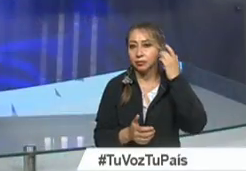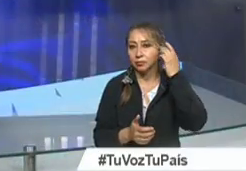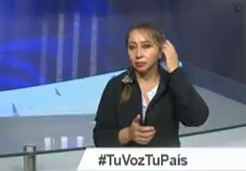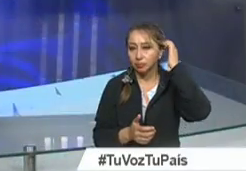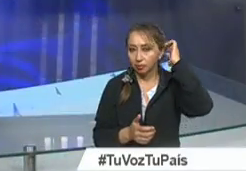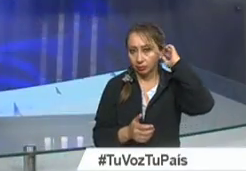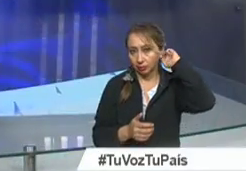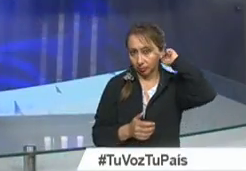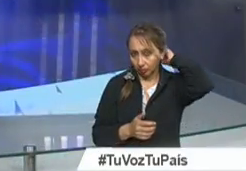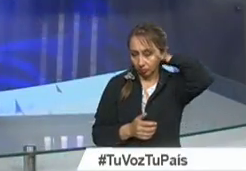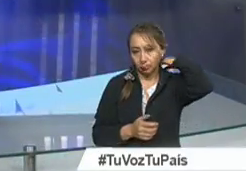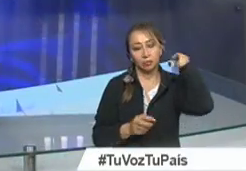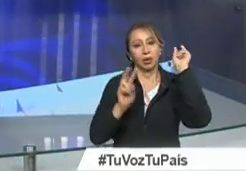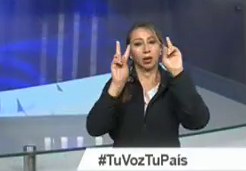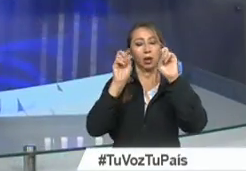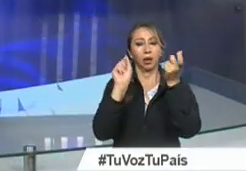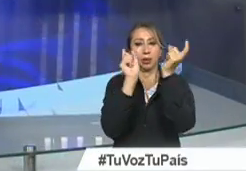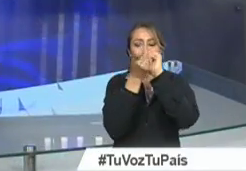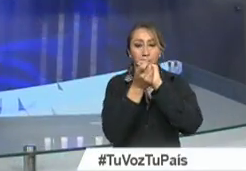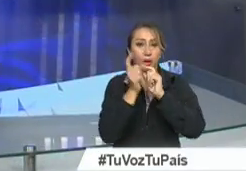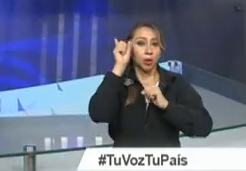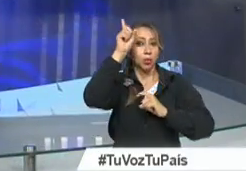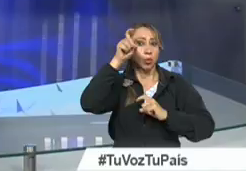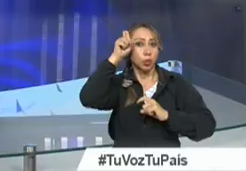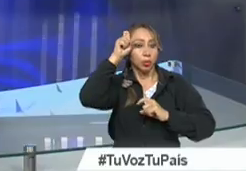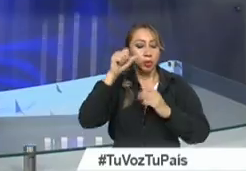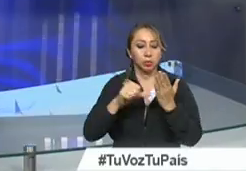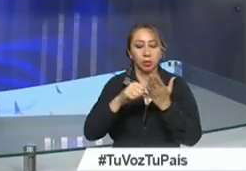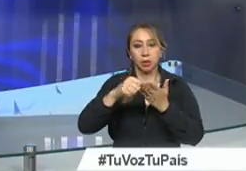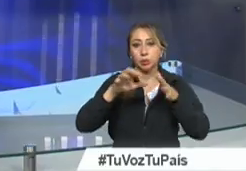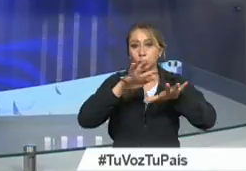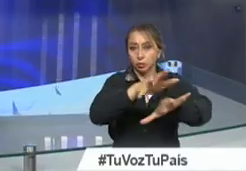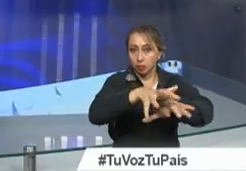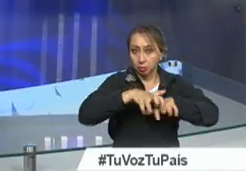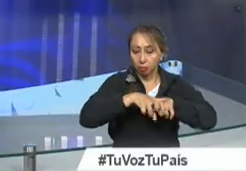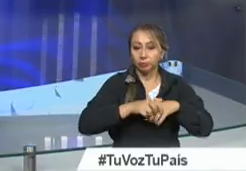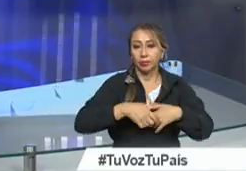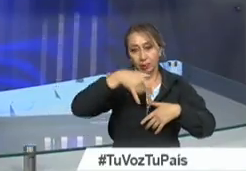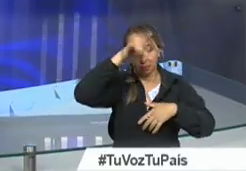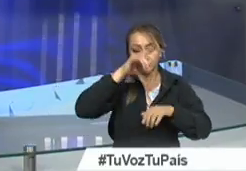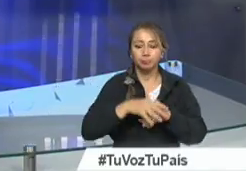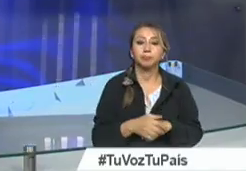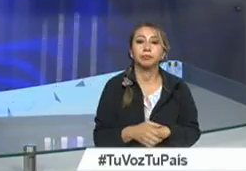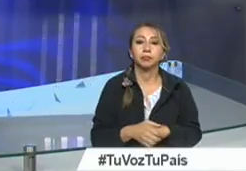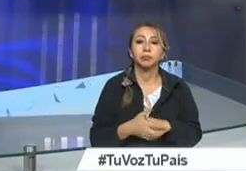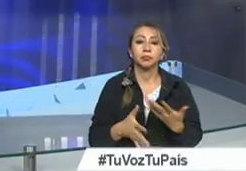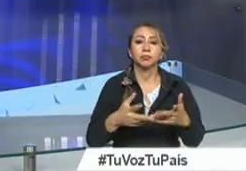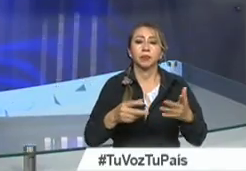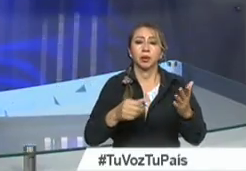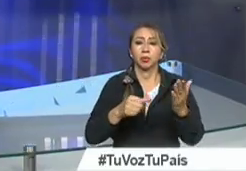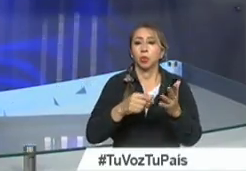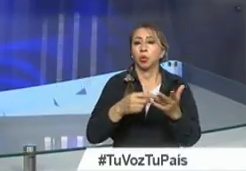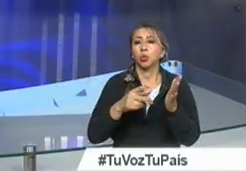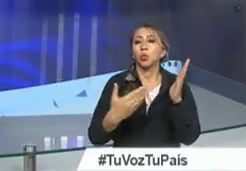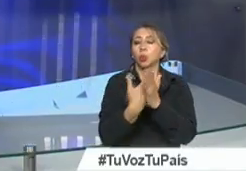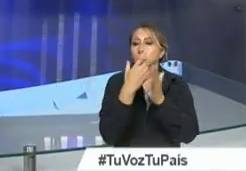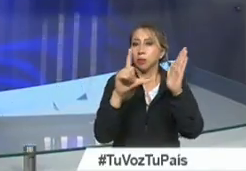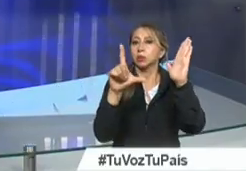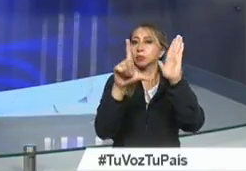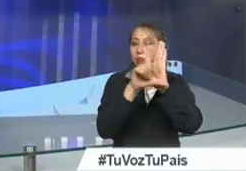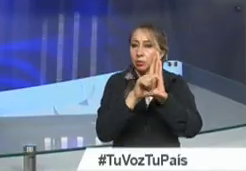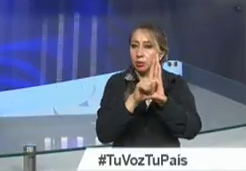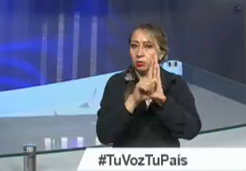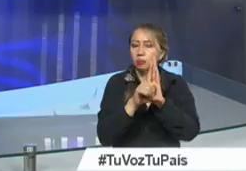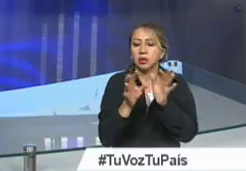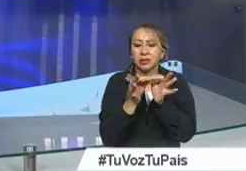cambiamos de tema el gobierno nacional a través del ministerio de agricultura y ganadería ha establecido medidas preventivas frente al brote